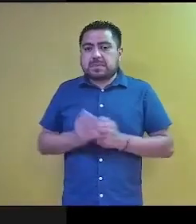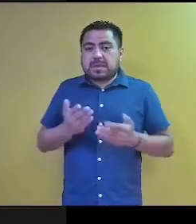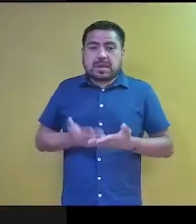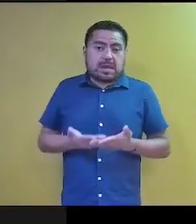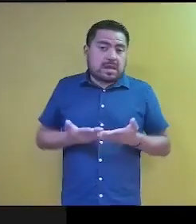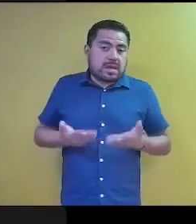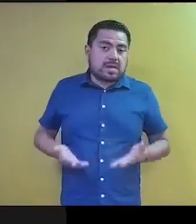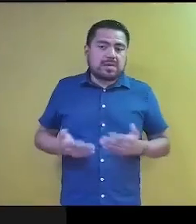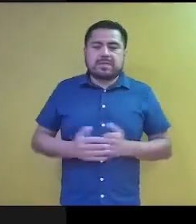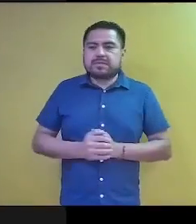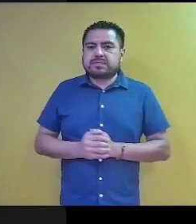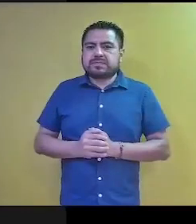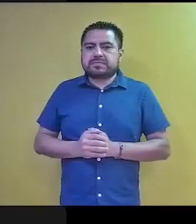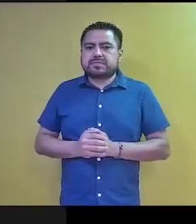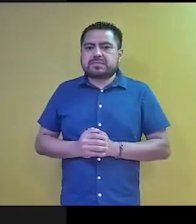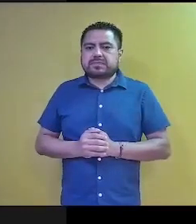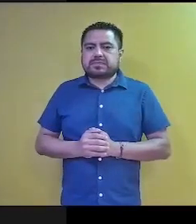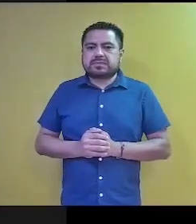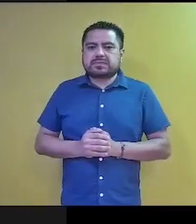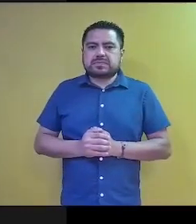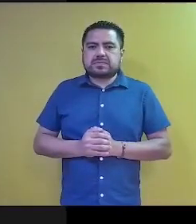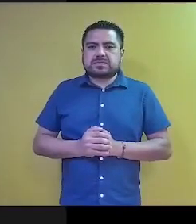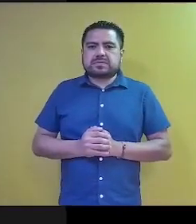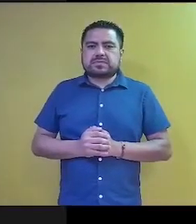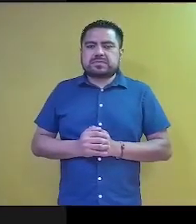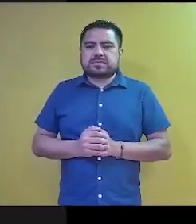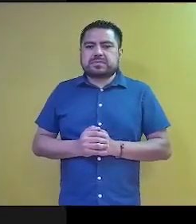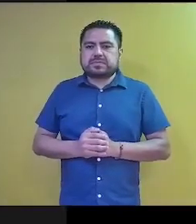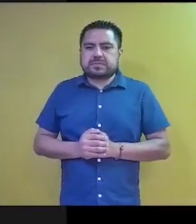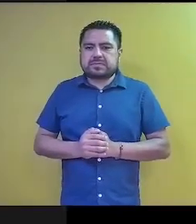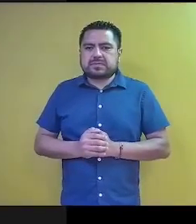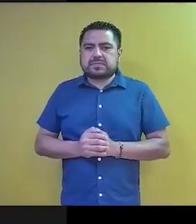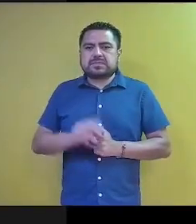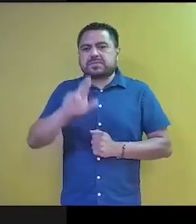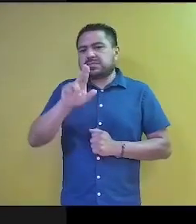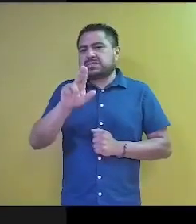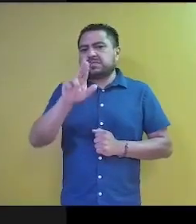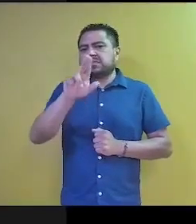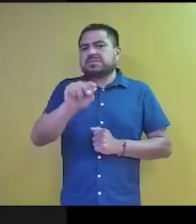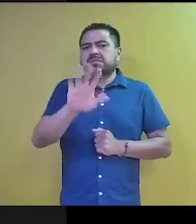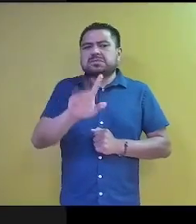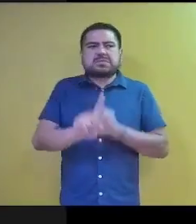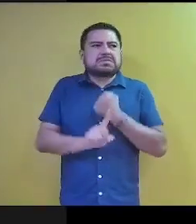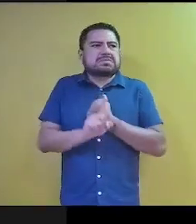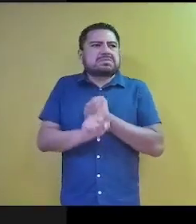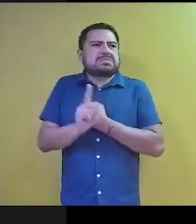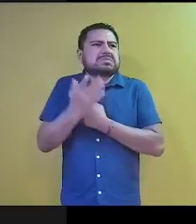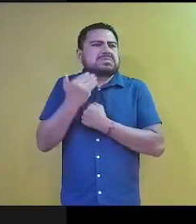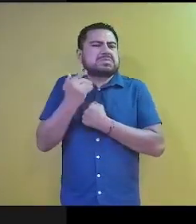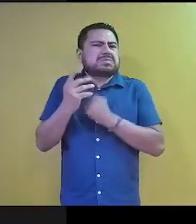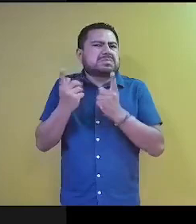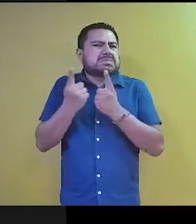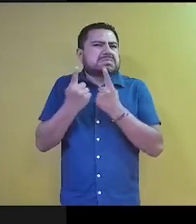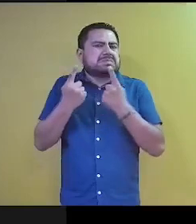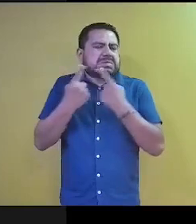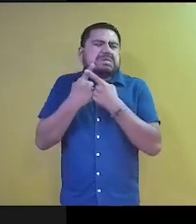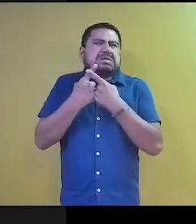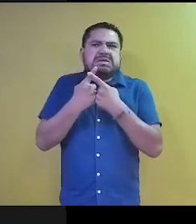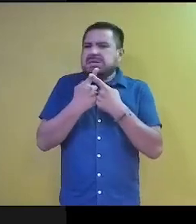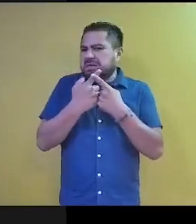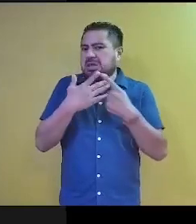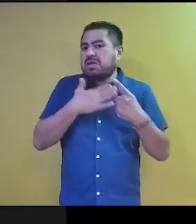Ahora, en cuanto a que no altera o que, en mi